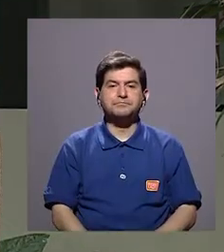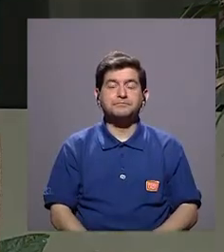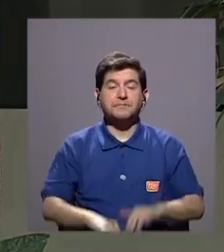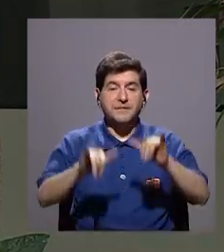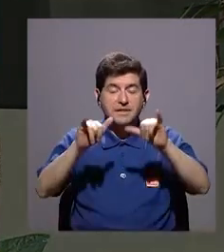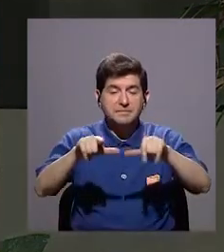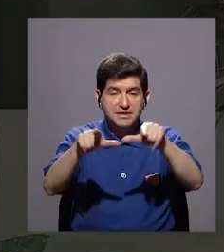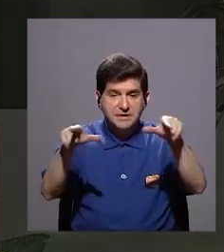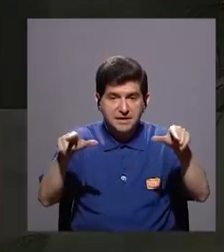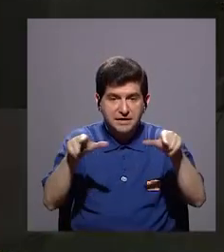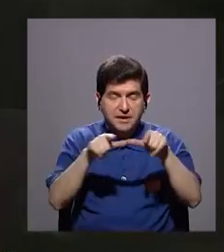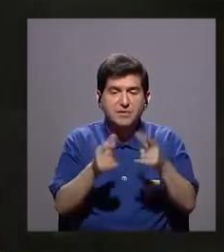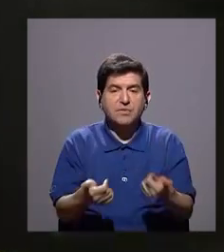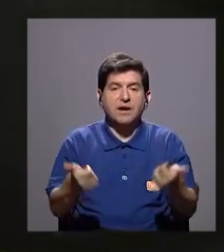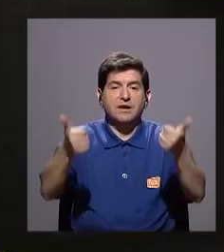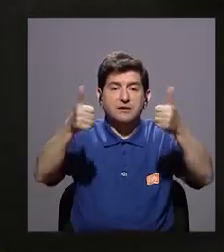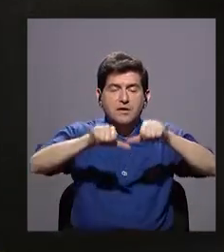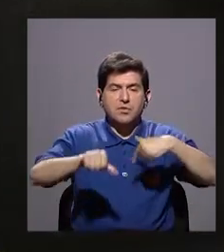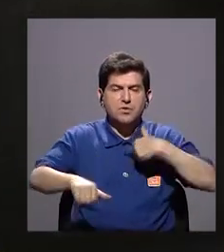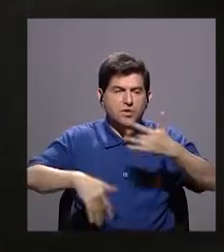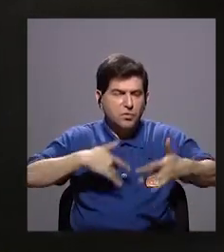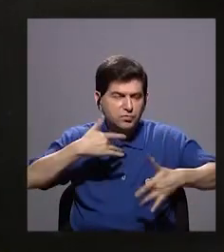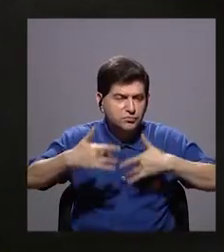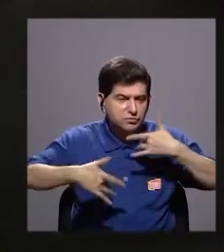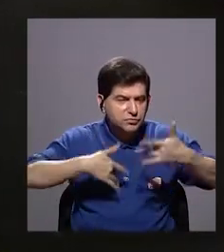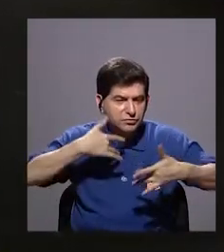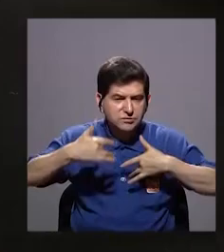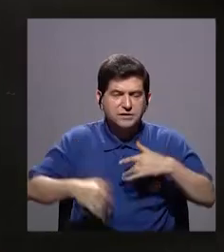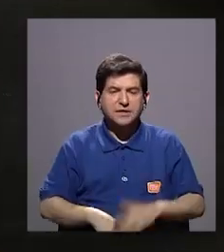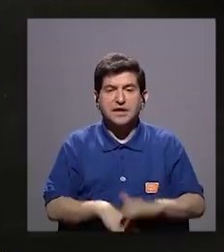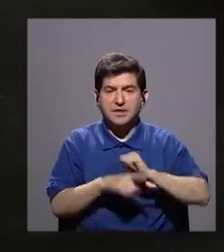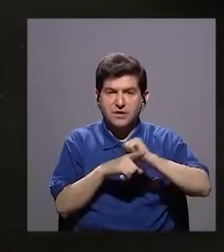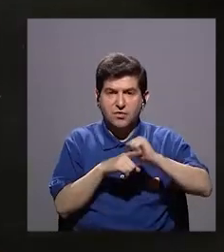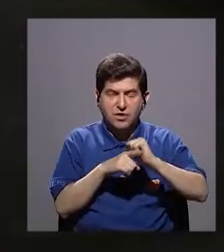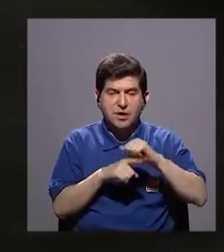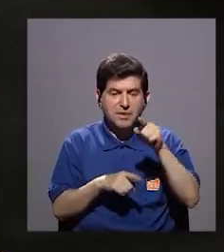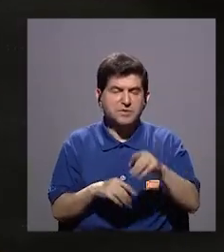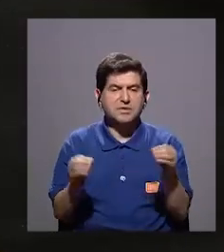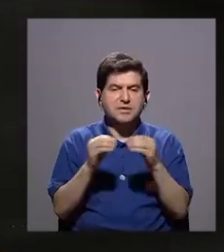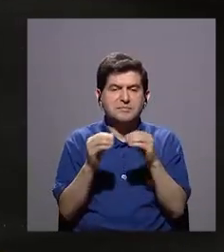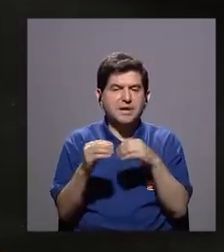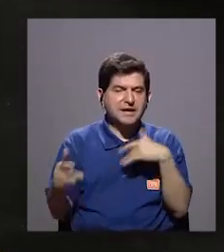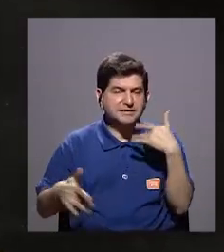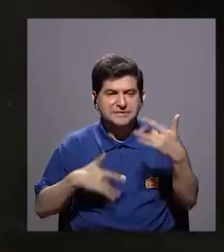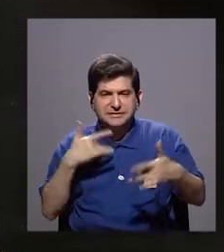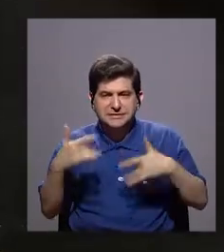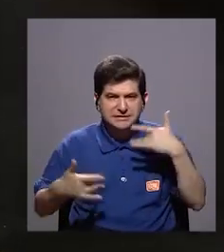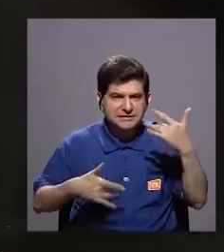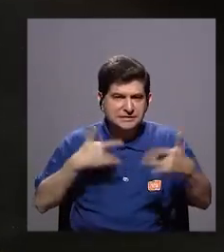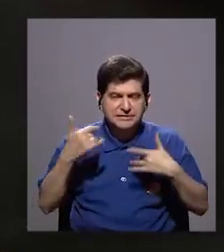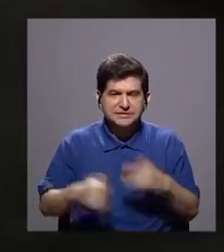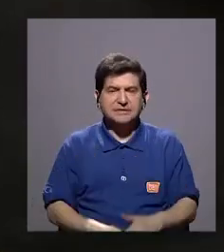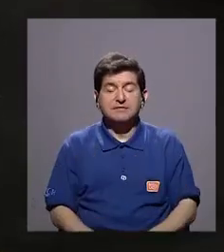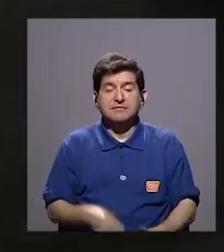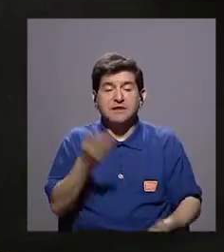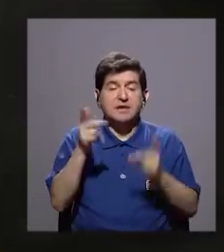Se queda en el punto de acuerdo a cómo uno va percibiendo, porque con la práctica te vas haciendo más sensible y tal